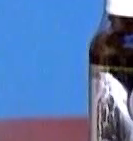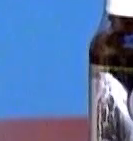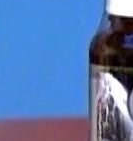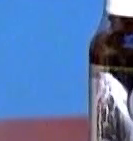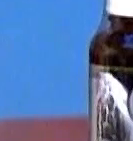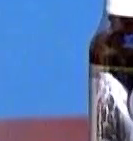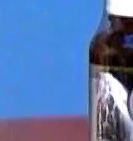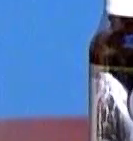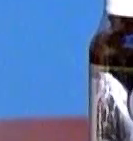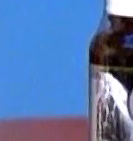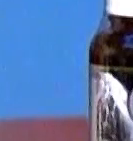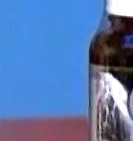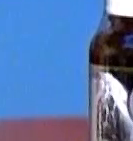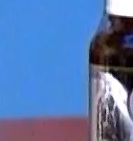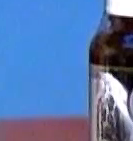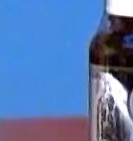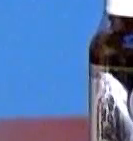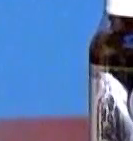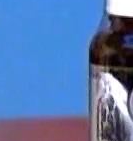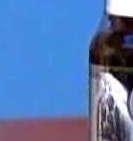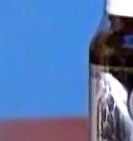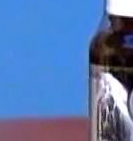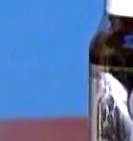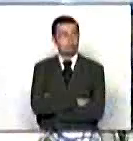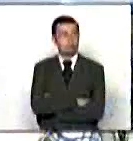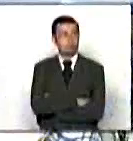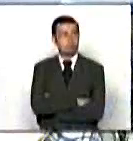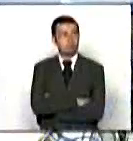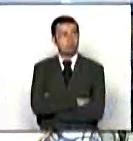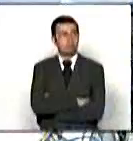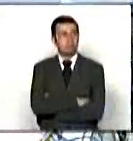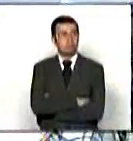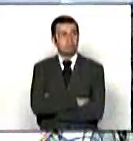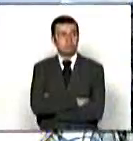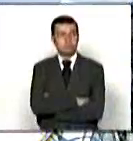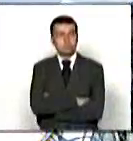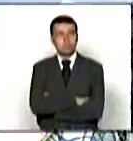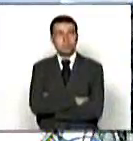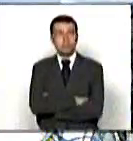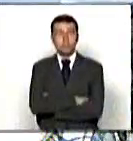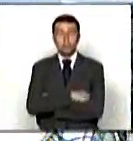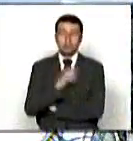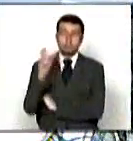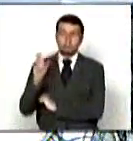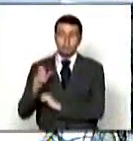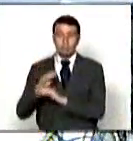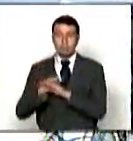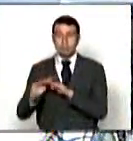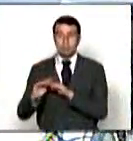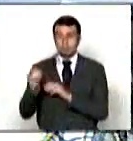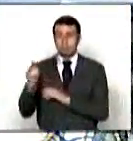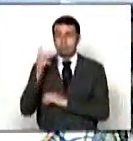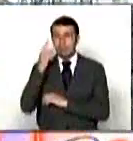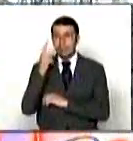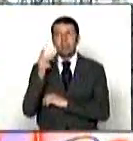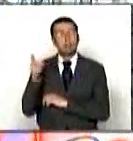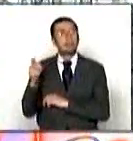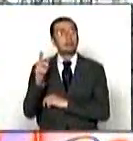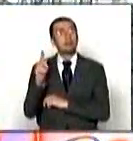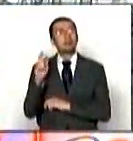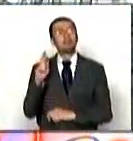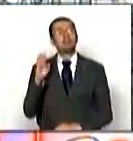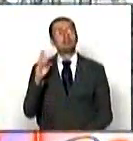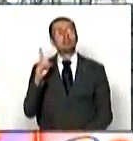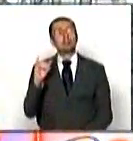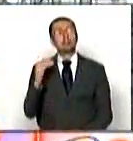ahora en todas las tiendas naturistas. Muy bien, nuestro invitado está en Pereira, es el doctor Freddy Rosero, hace parte